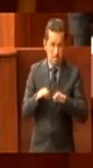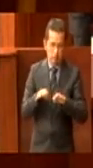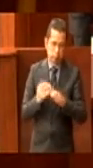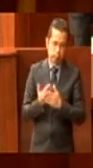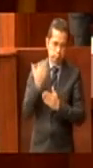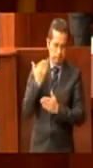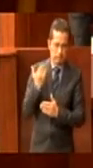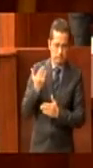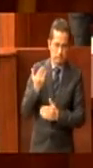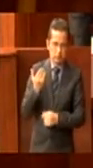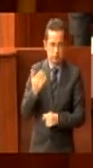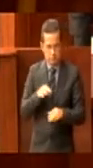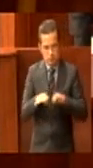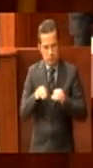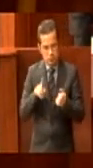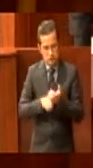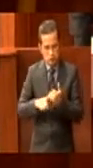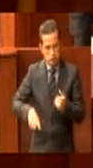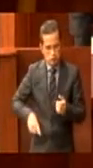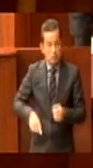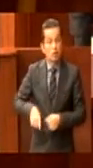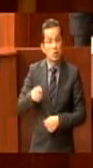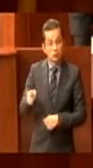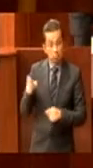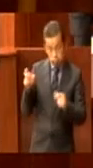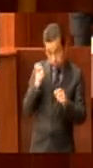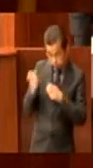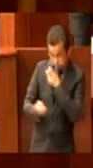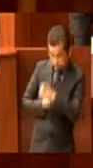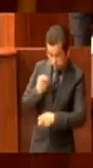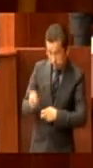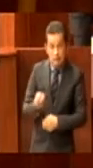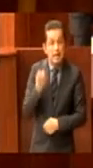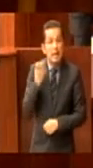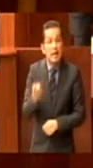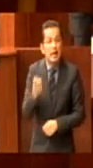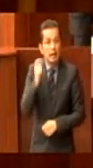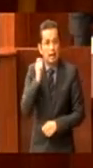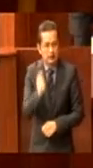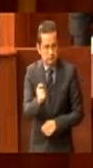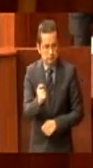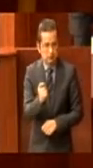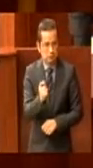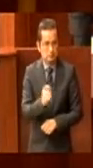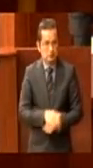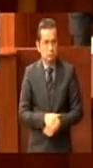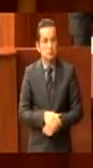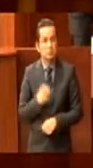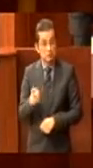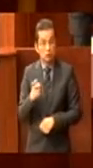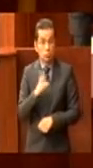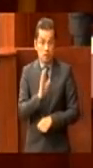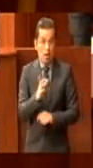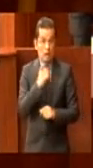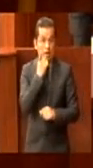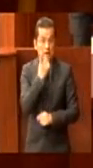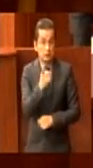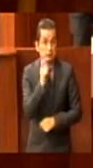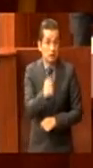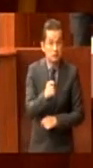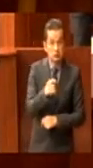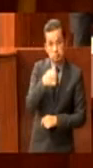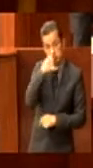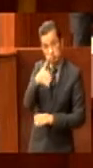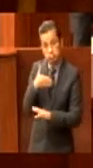como servidoras públicas no necesariamente son casos que constituyen violencia